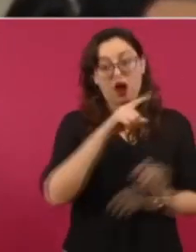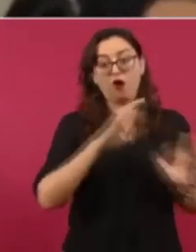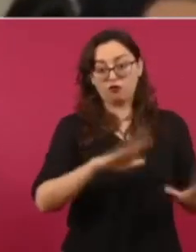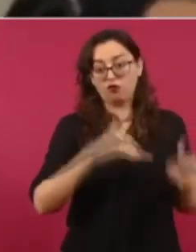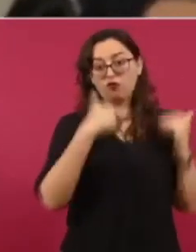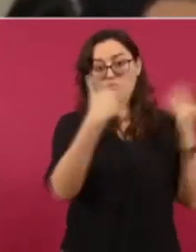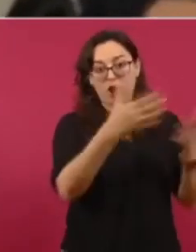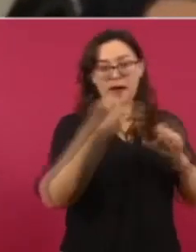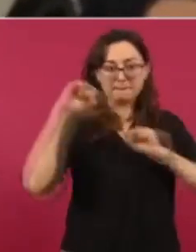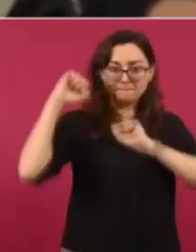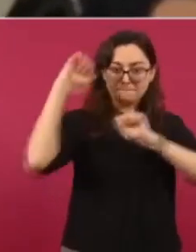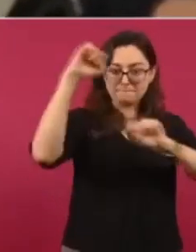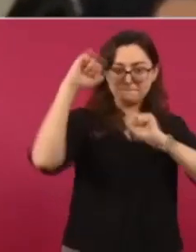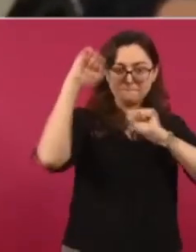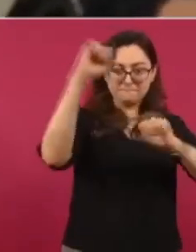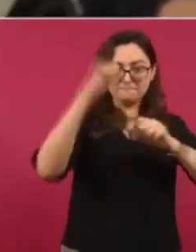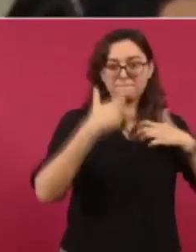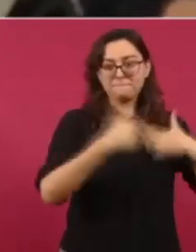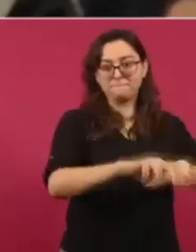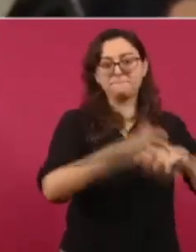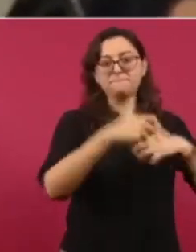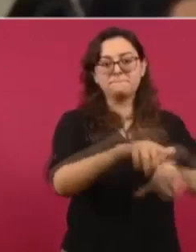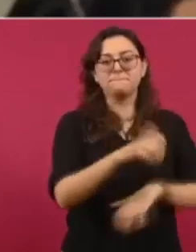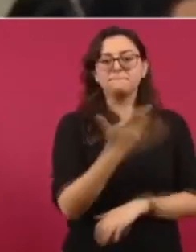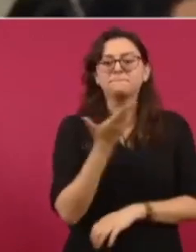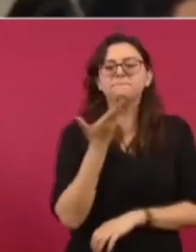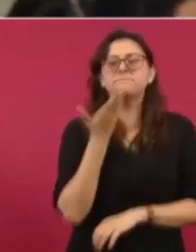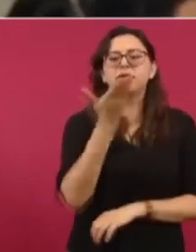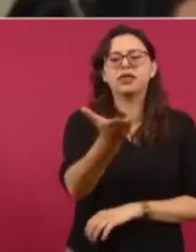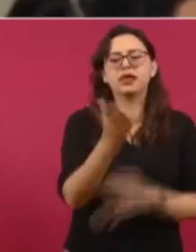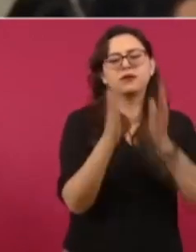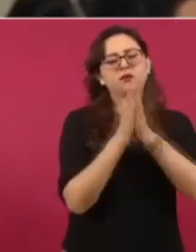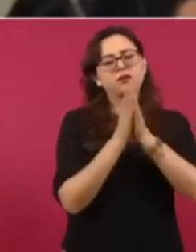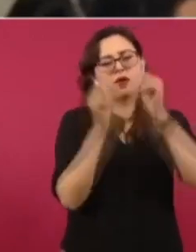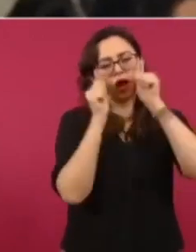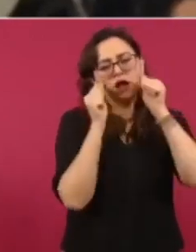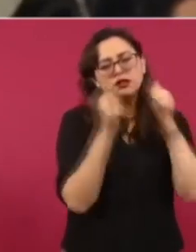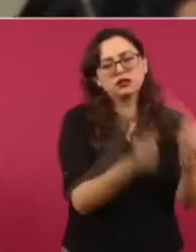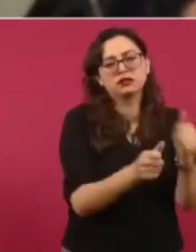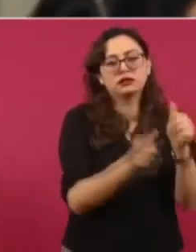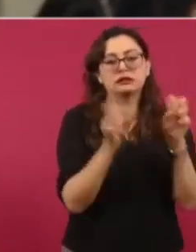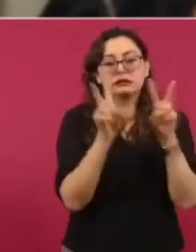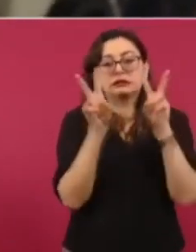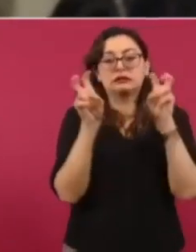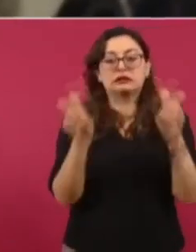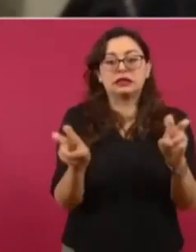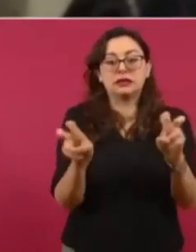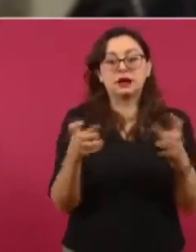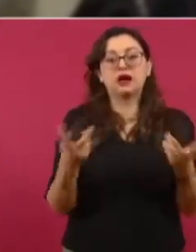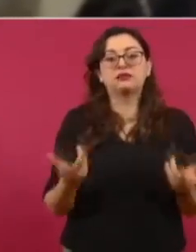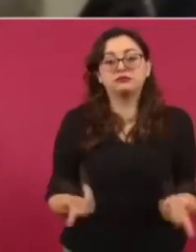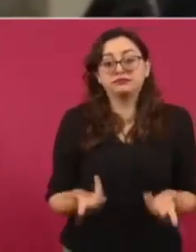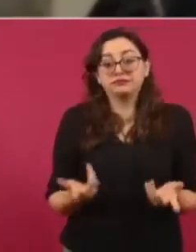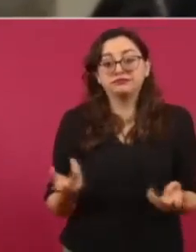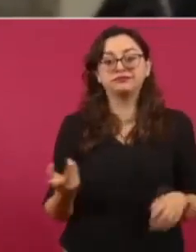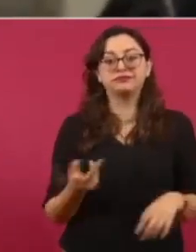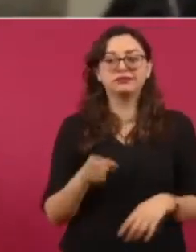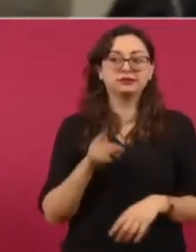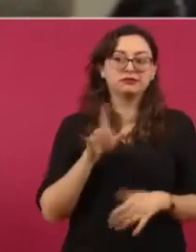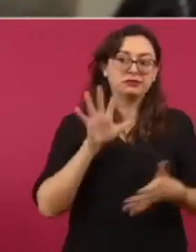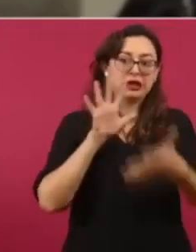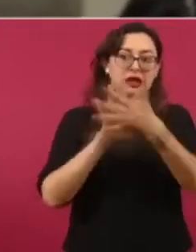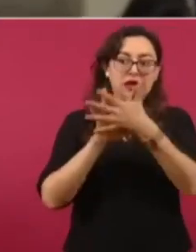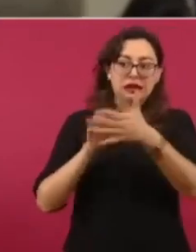estados de la República Mexicana. Señaló que únicamente son dos las entidades que no cuentan con esta alerta de viaje por parte de nuestros vecinos del norte, y